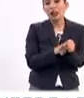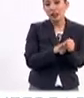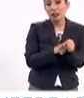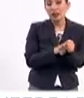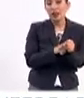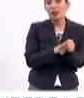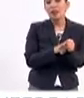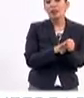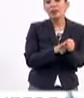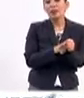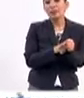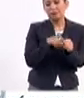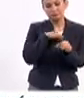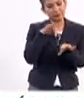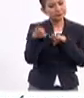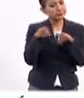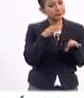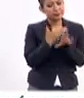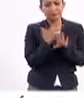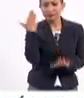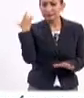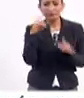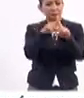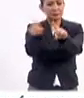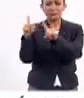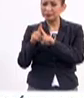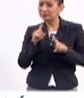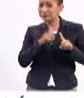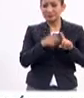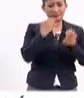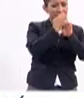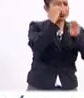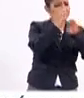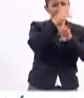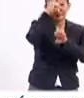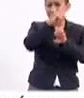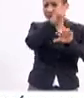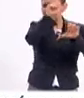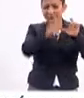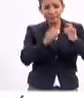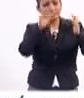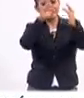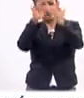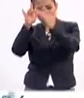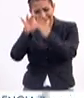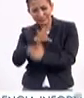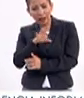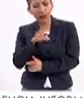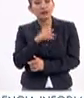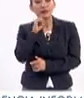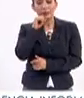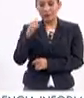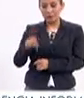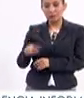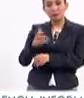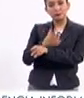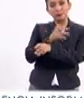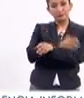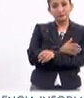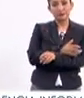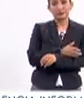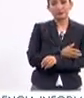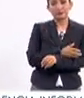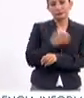entonces trabajamos mucho con diferentes entidades de la República y con nuestros propios